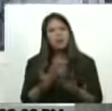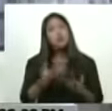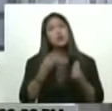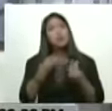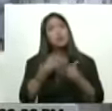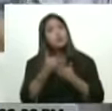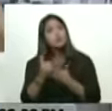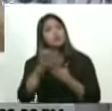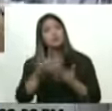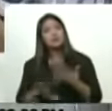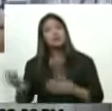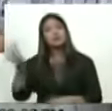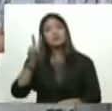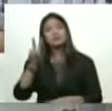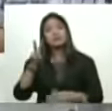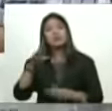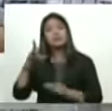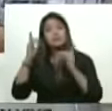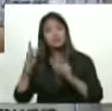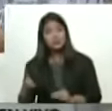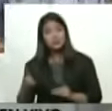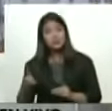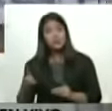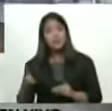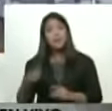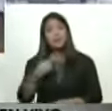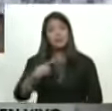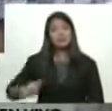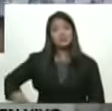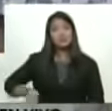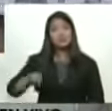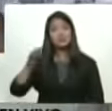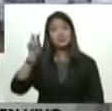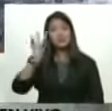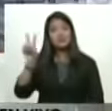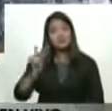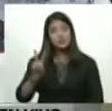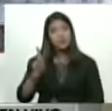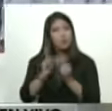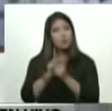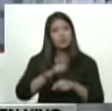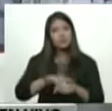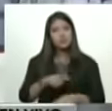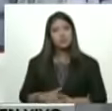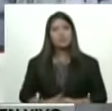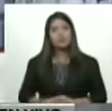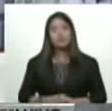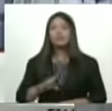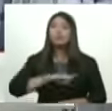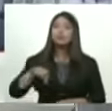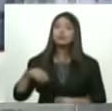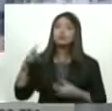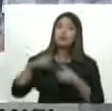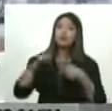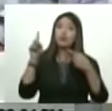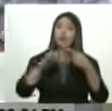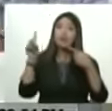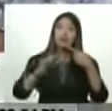favorecer estas medidas, estas acciones tomadas por el primer mandatario nacional a corto plazo? Nosotros pertenecemos al sector